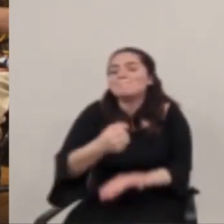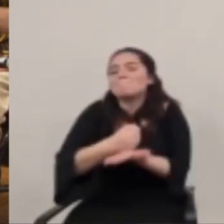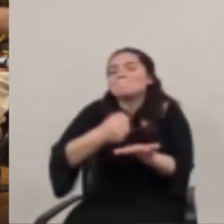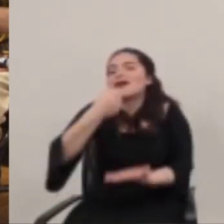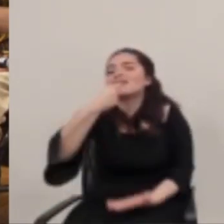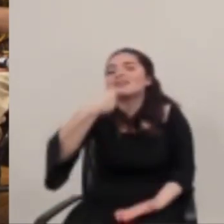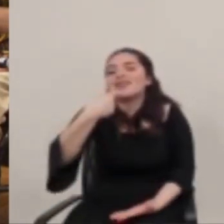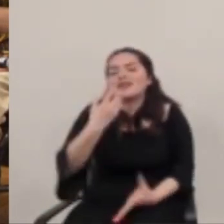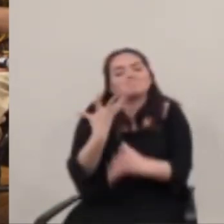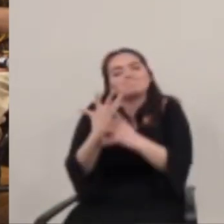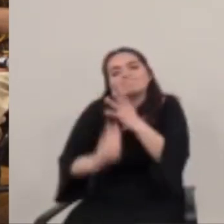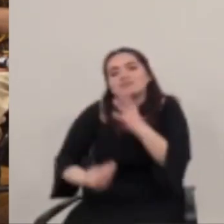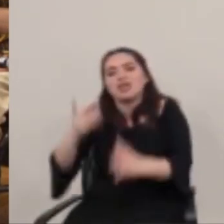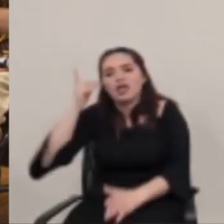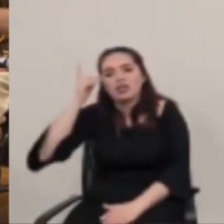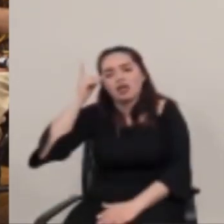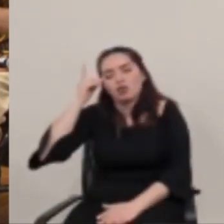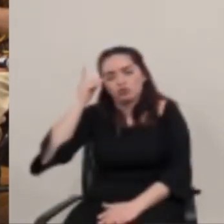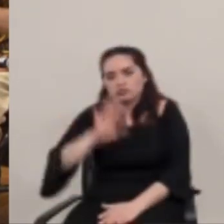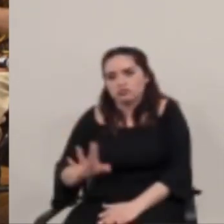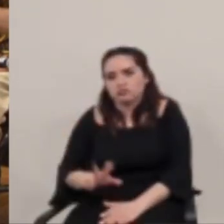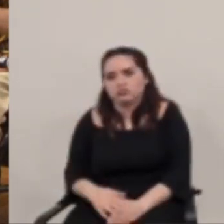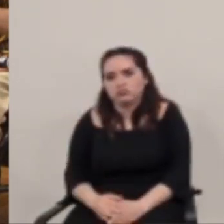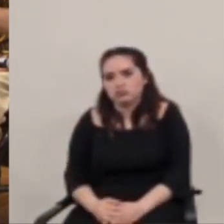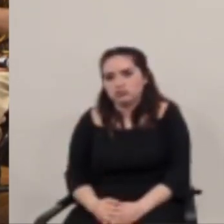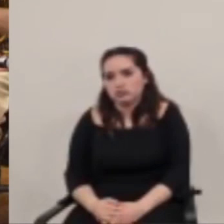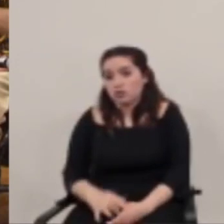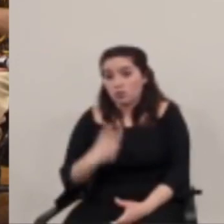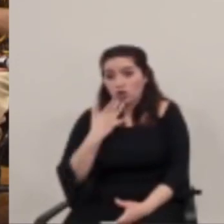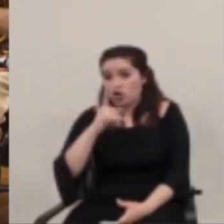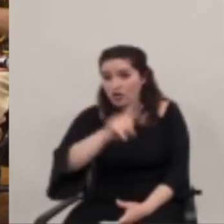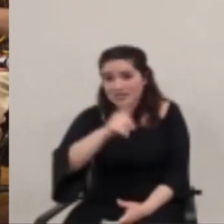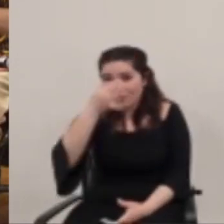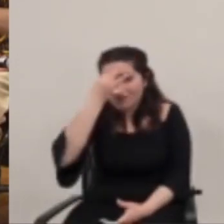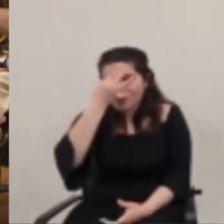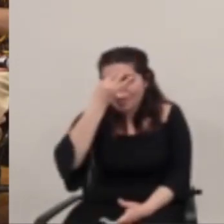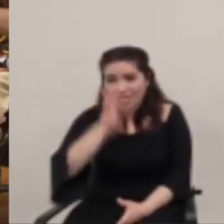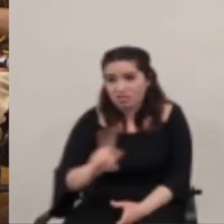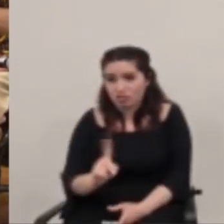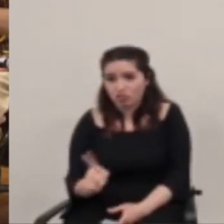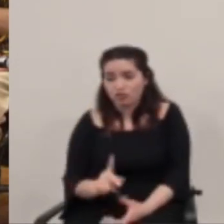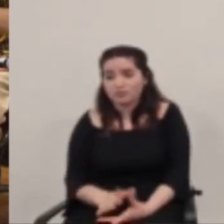para en el fondo terminar con el síndrome de Down. Porque no es una enfermedad,